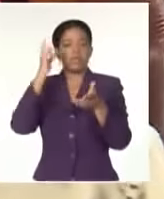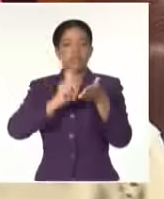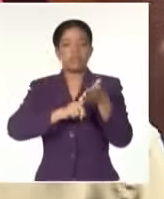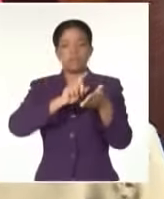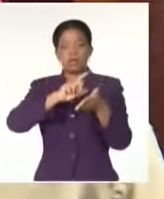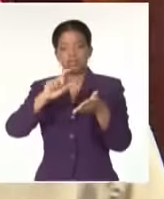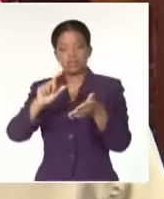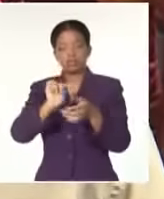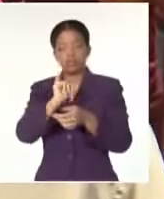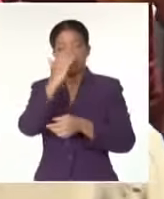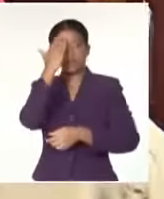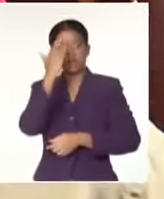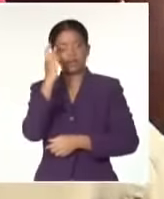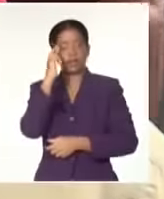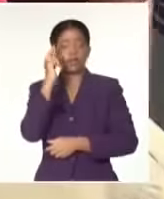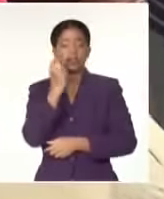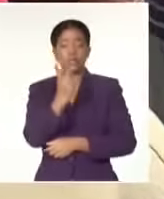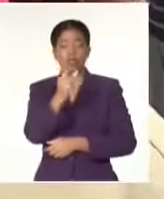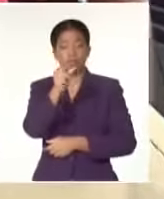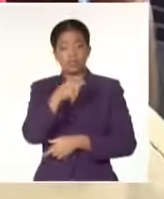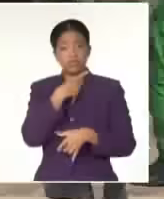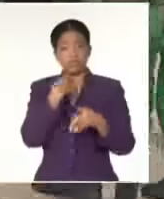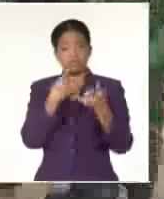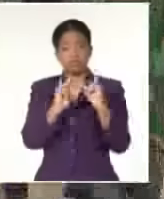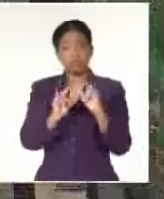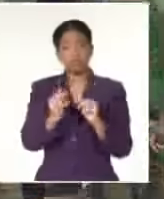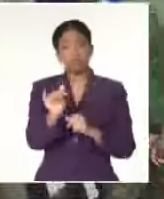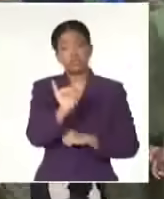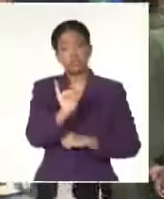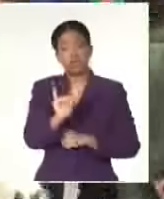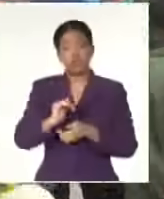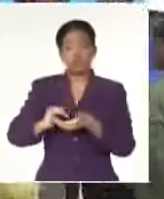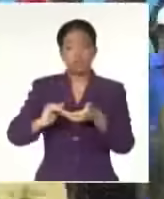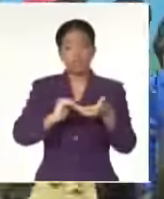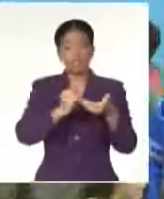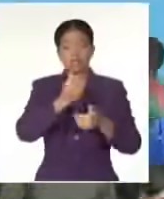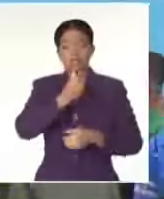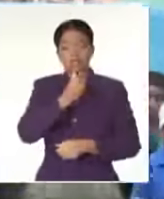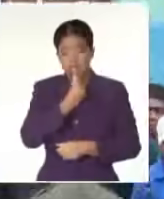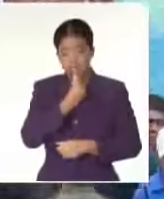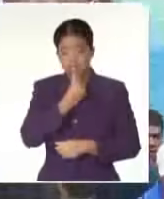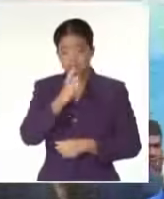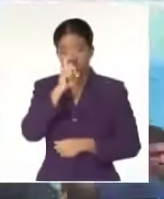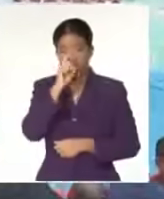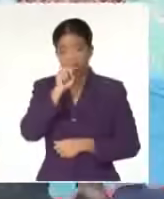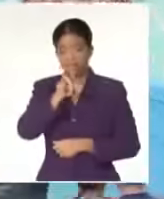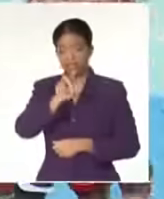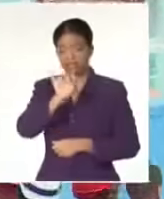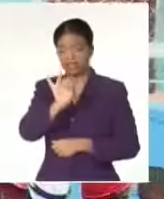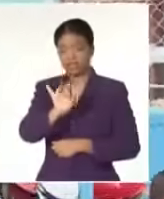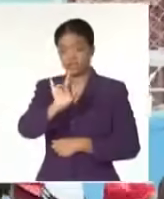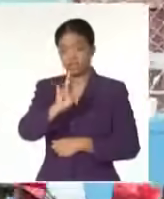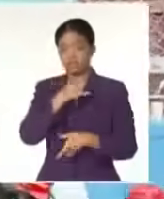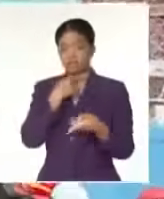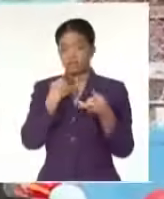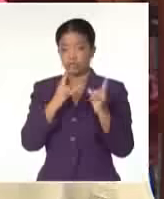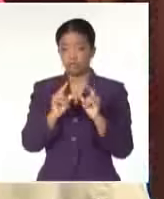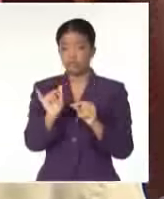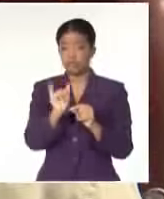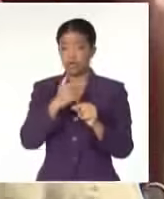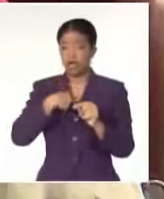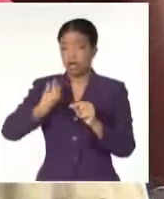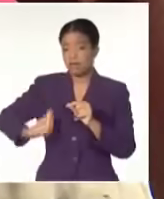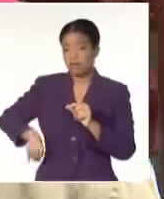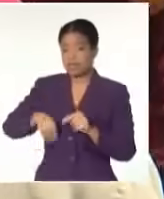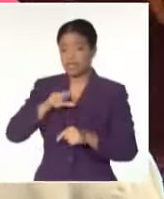tributo a esas dos vidas y también a ese anciano. Además, tengo que aprovechar también para decirle la manera en que el presidente